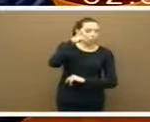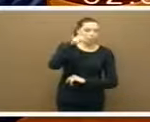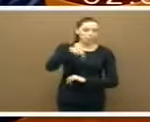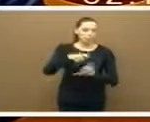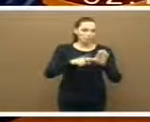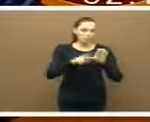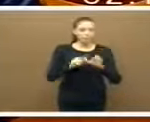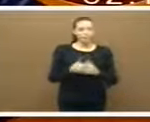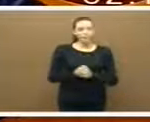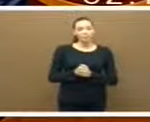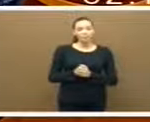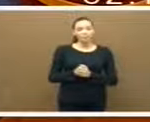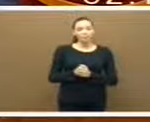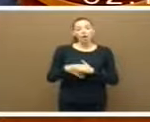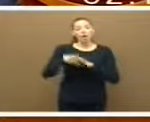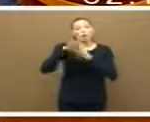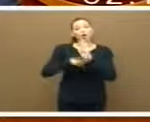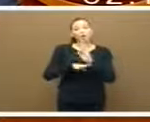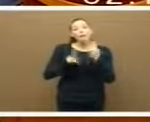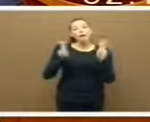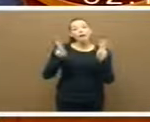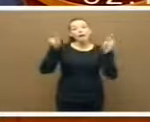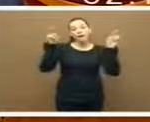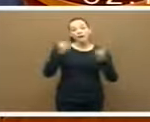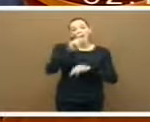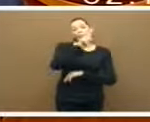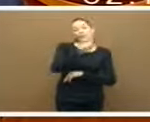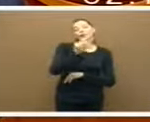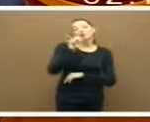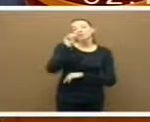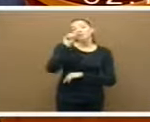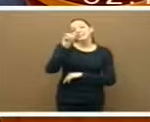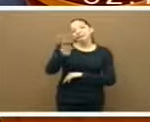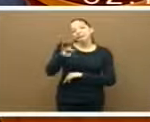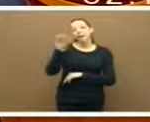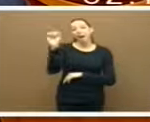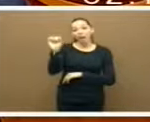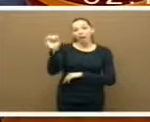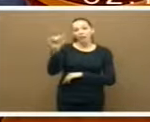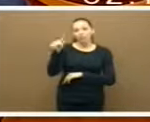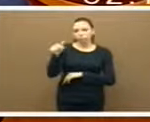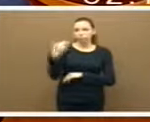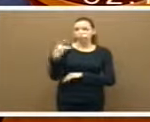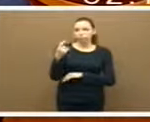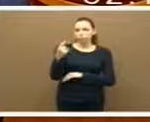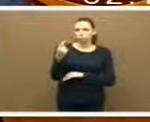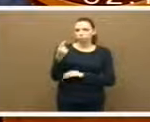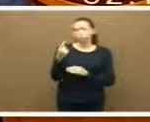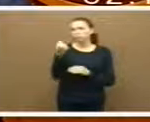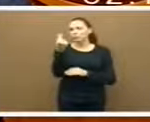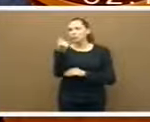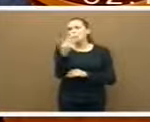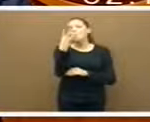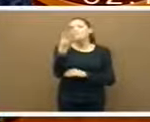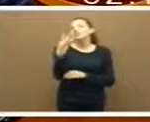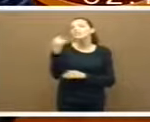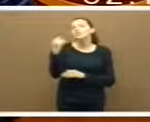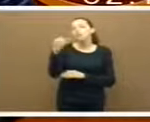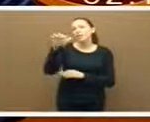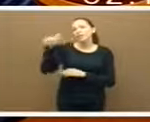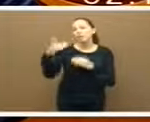El programa 113A, que tiene más de 4,5 millones de euros, tiene 4 millones de euros